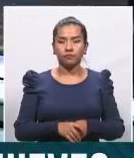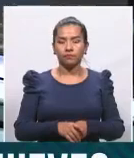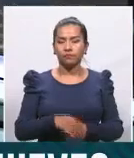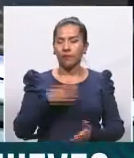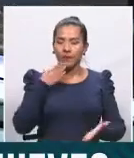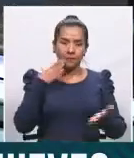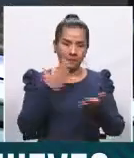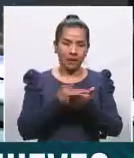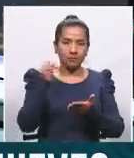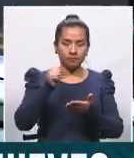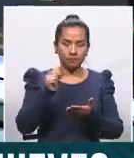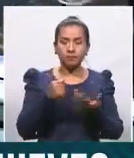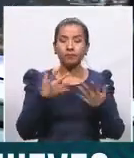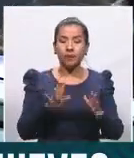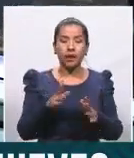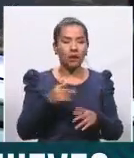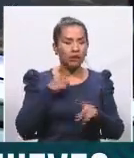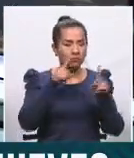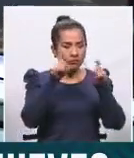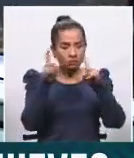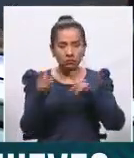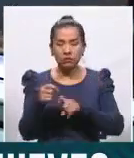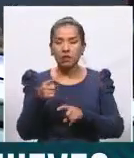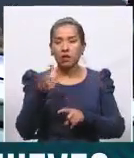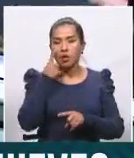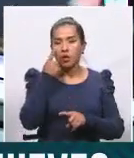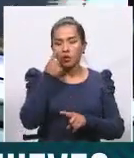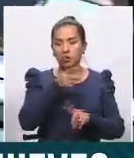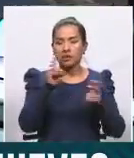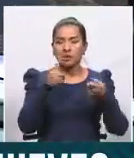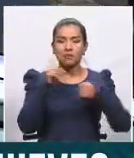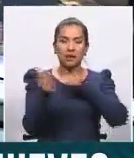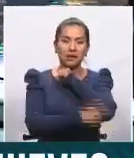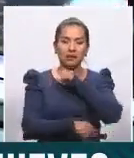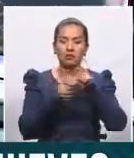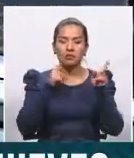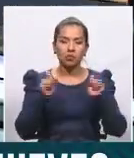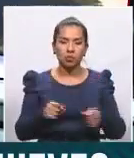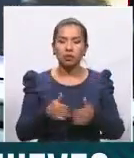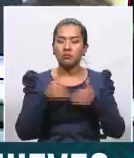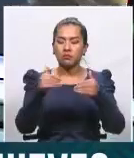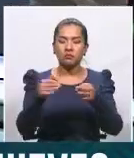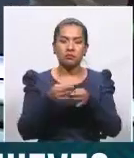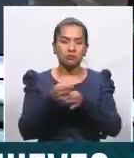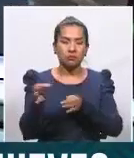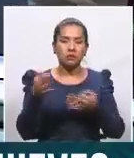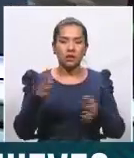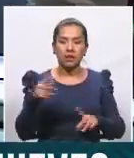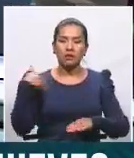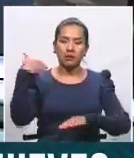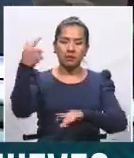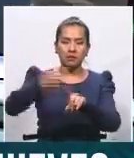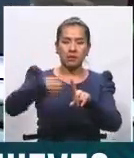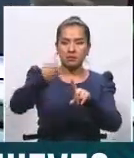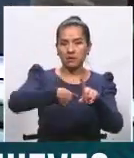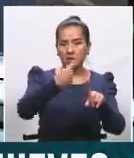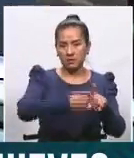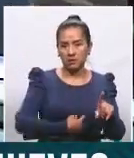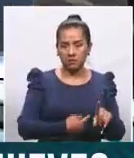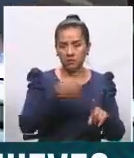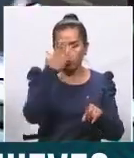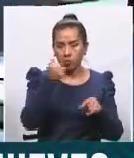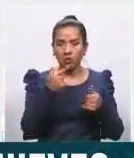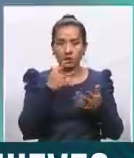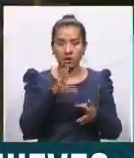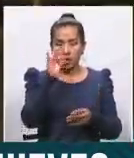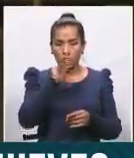Bien, Camila, se conoce que la sentencia se podría dar a lo largo de los próximos meses, una vez de que